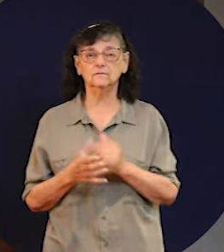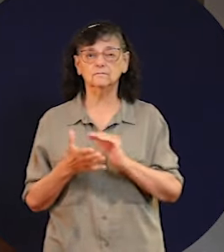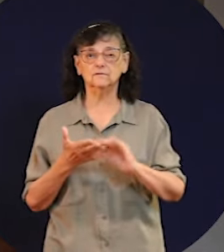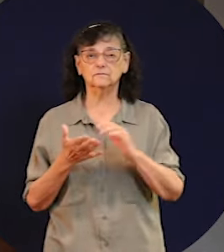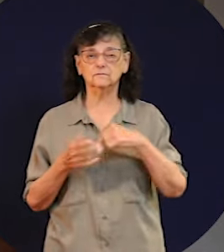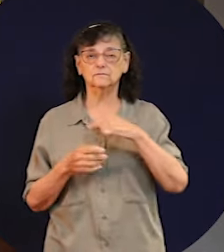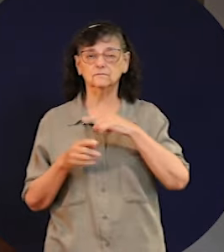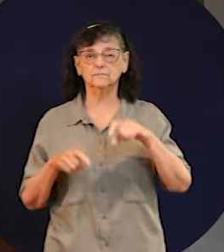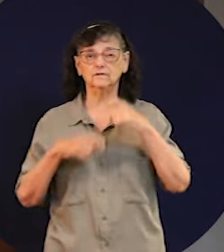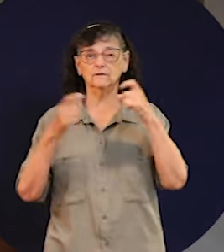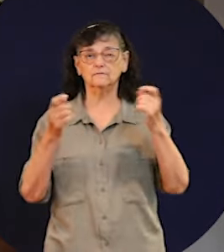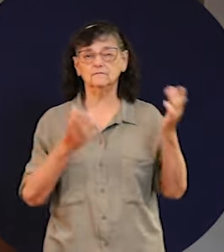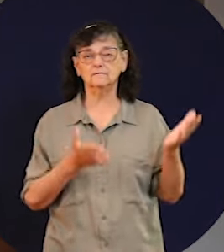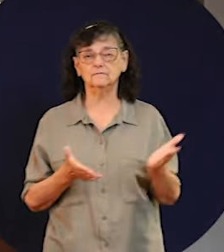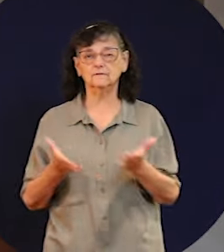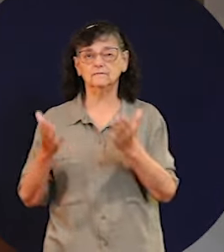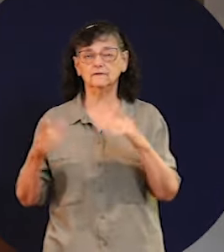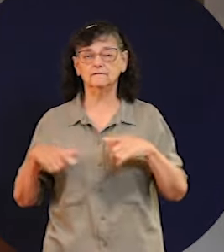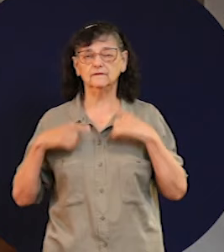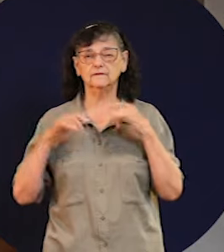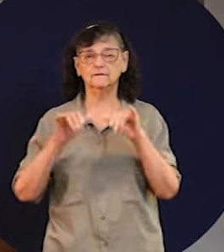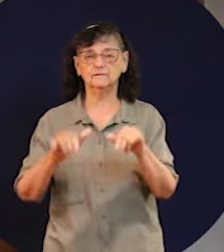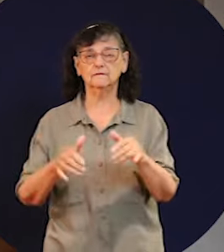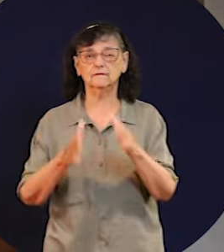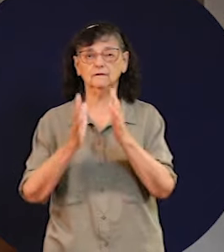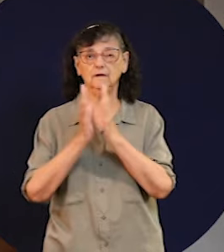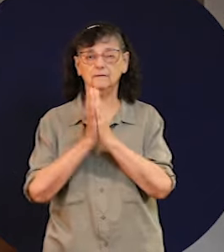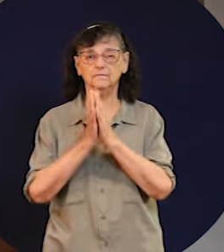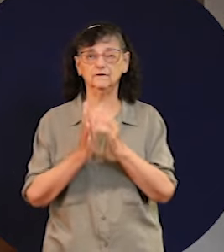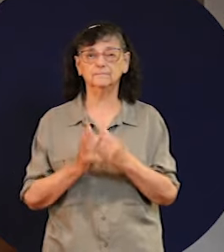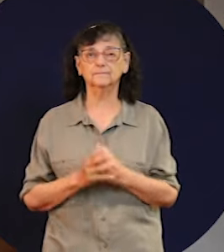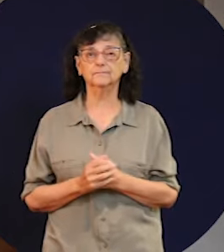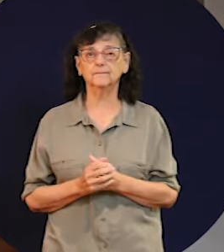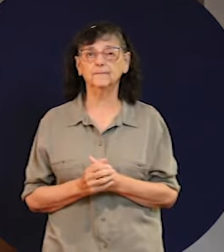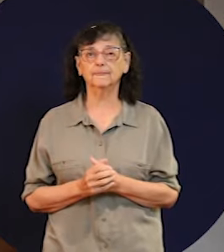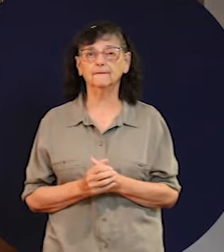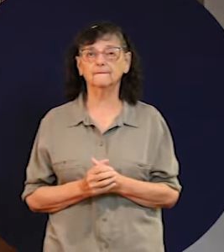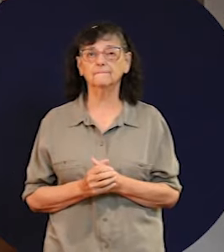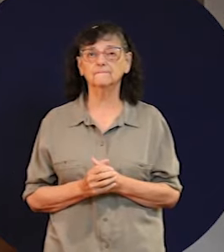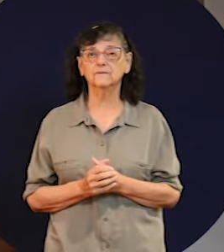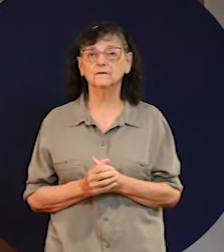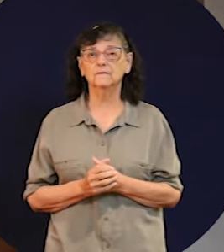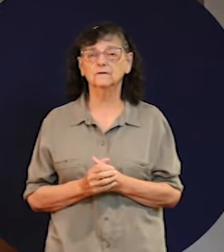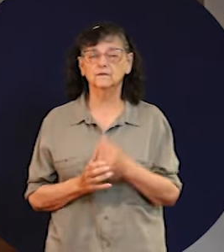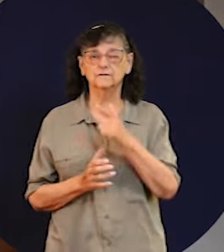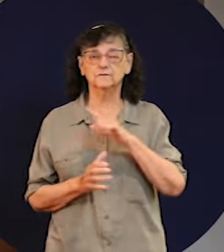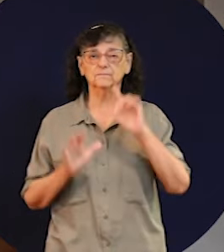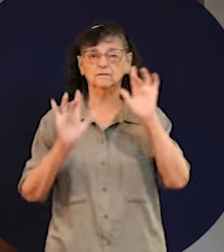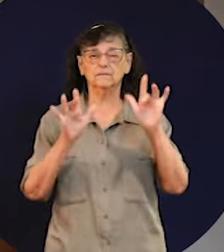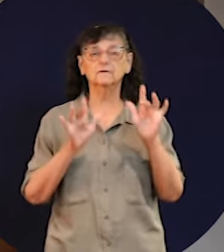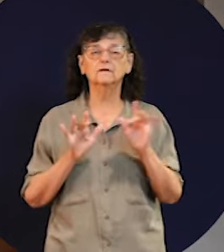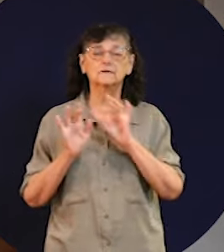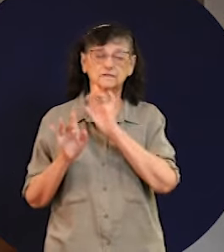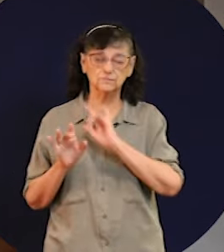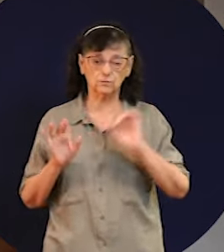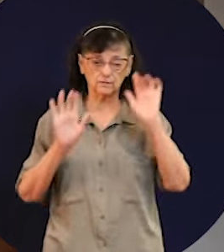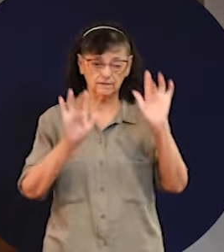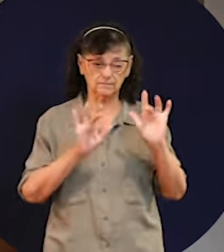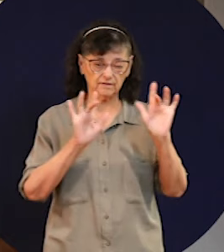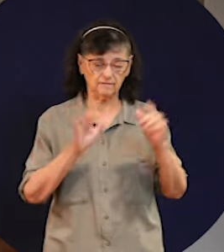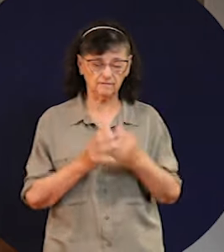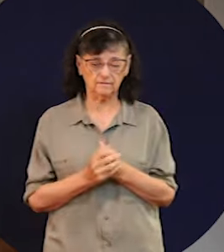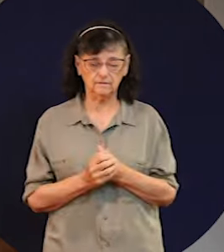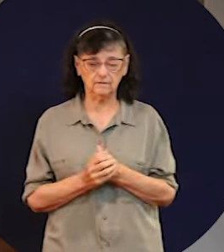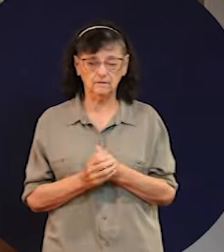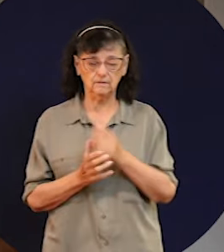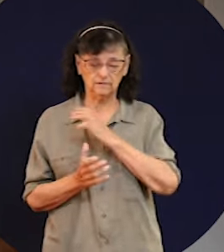nosotros, perdone nuestros pecados y nos lleve a la vida eterna. Amén. Señor, ten piedad. Señor, ten